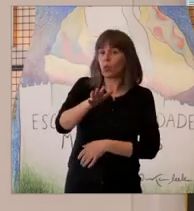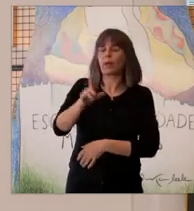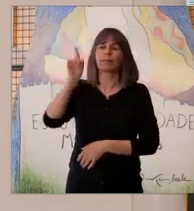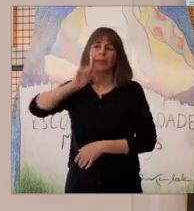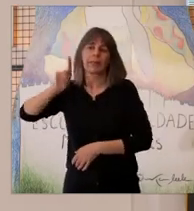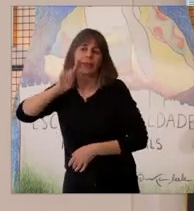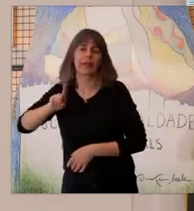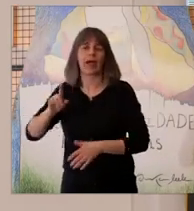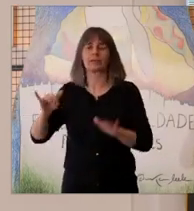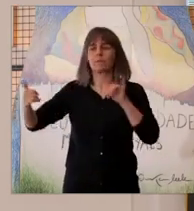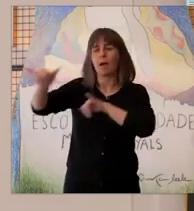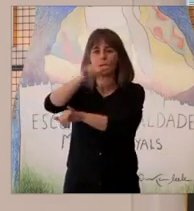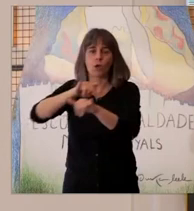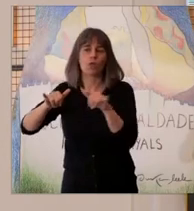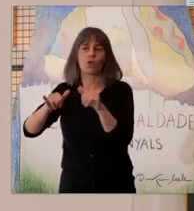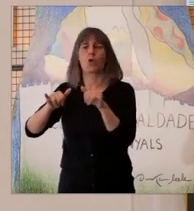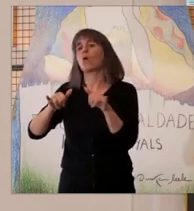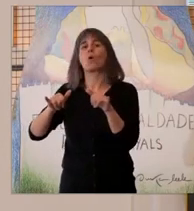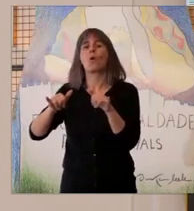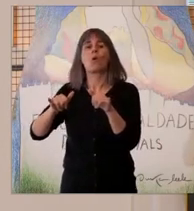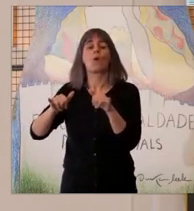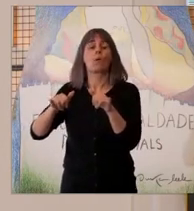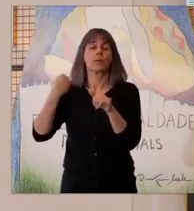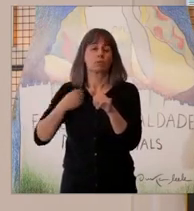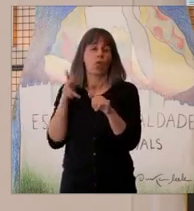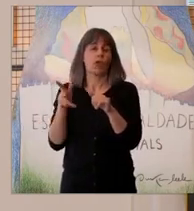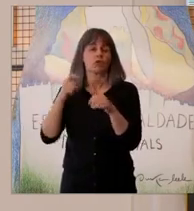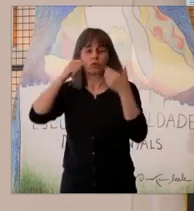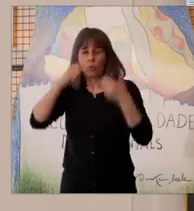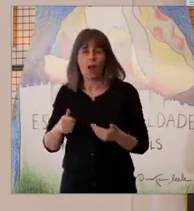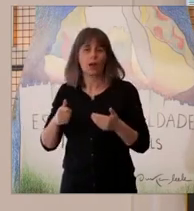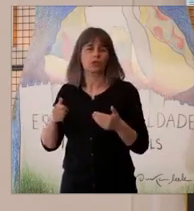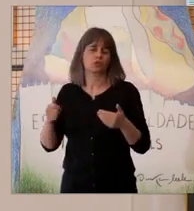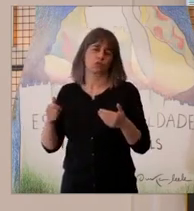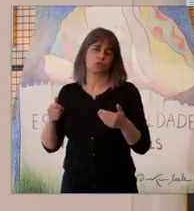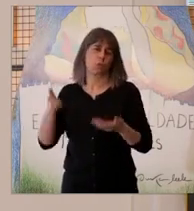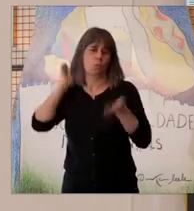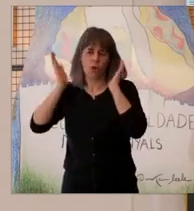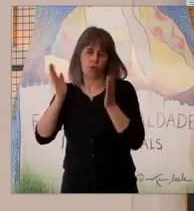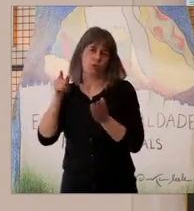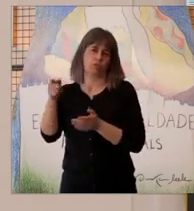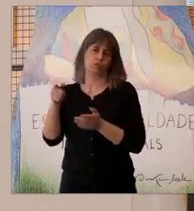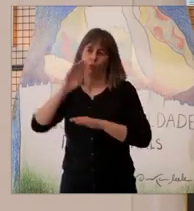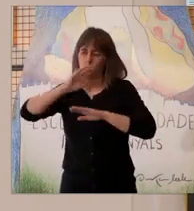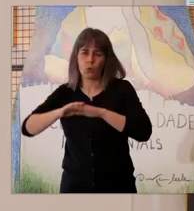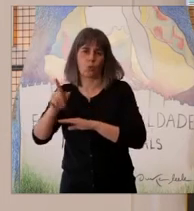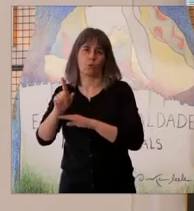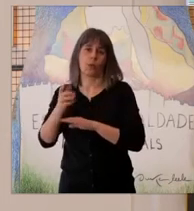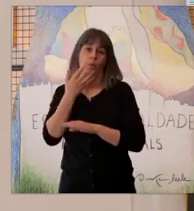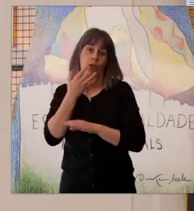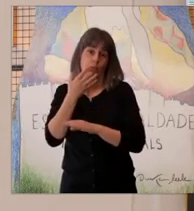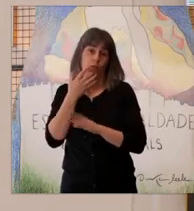de violación de Derechos Humanos el machismo es un es una violación de un derecho humano que es la igualdad